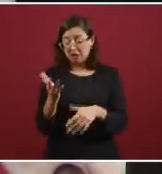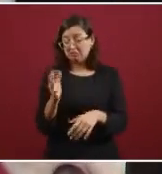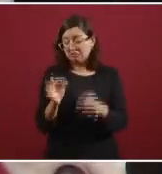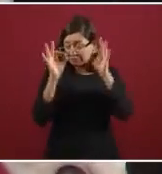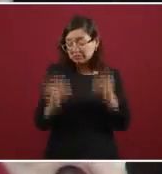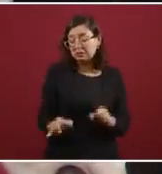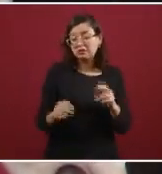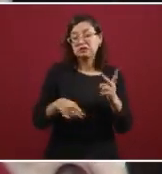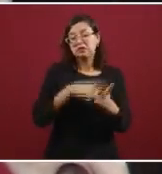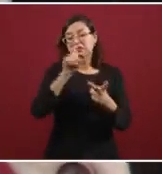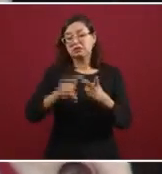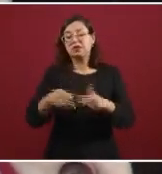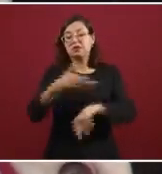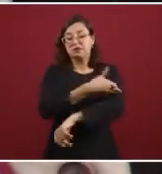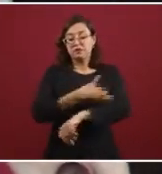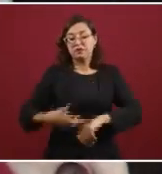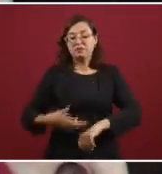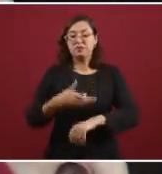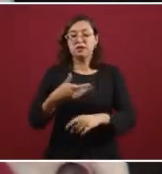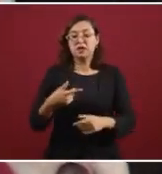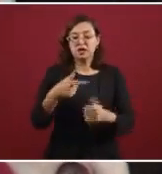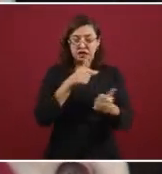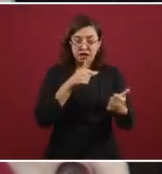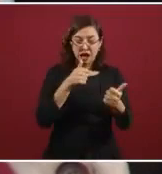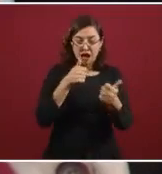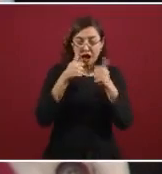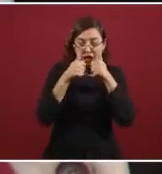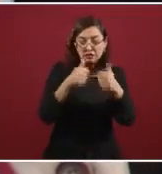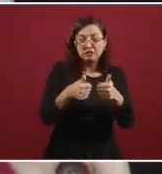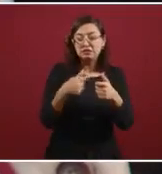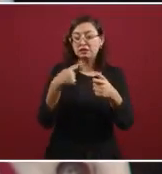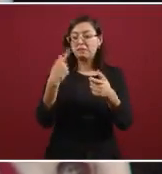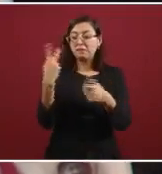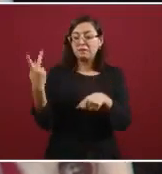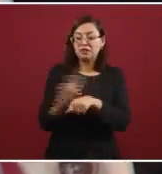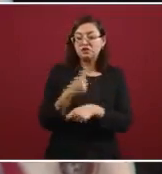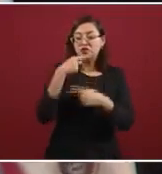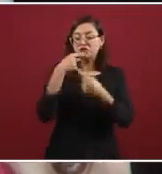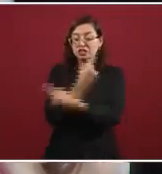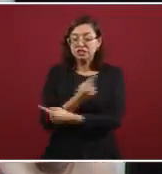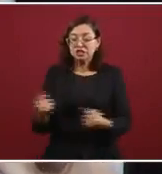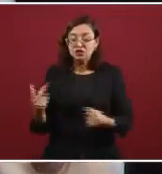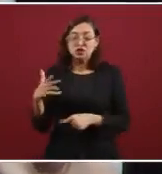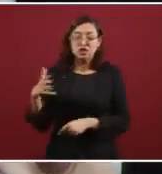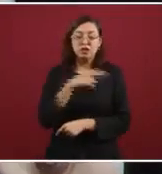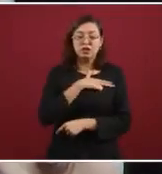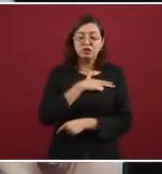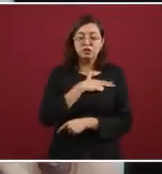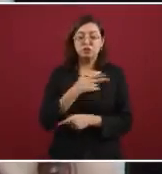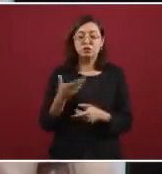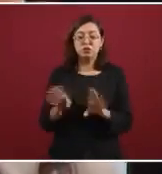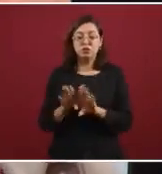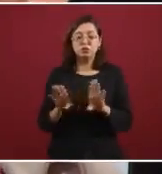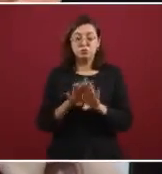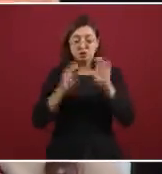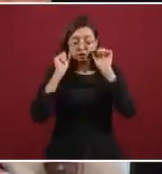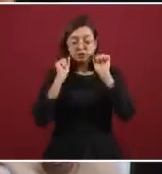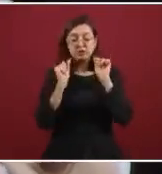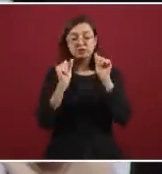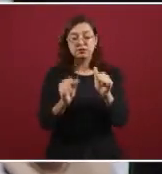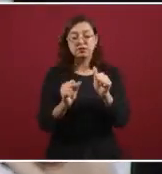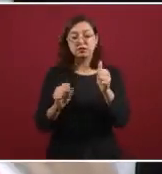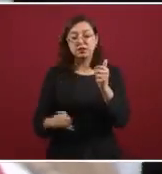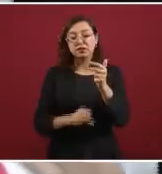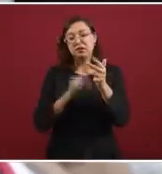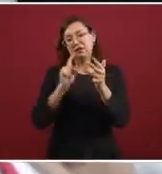familias para la atención, finalmente en qué va lo de los niños que estaban sobrevivientes, si hay atención para la familia. Y